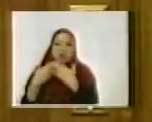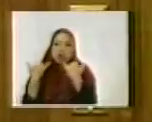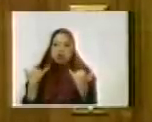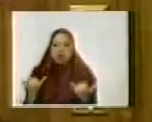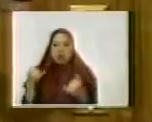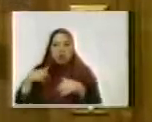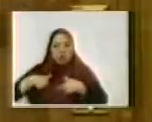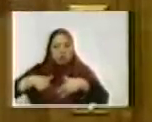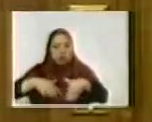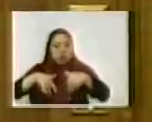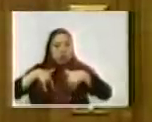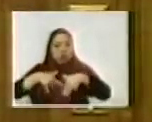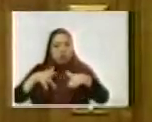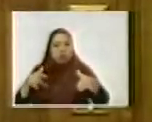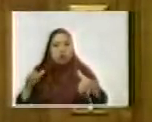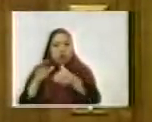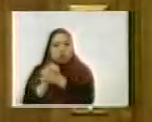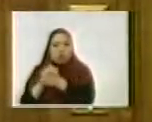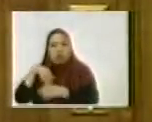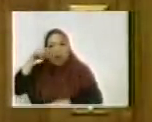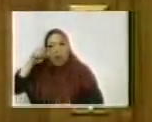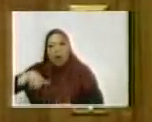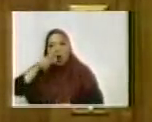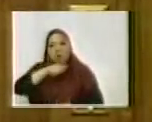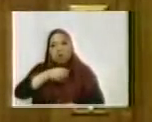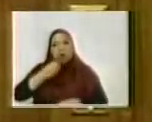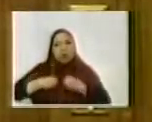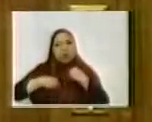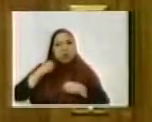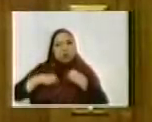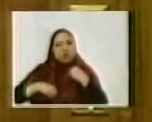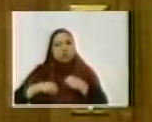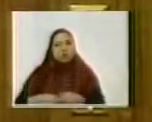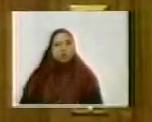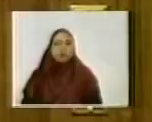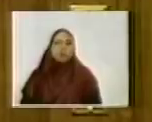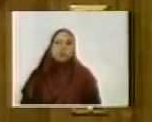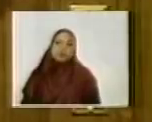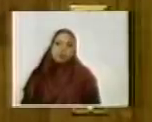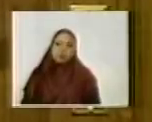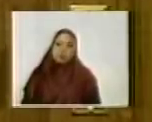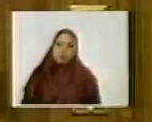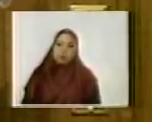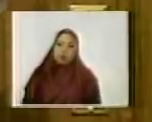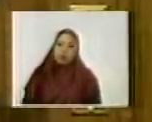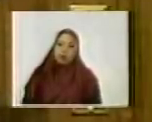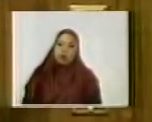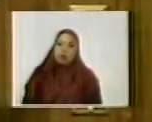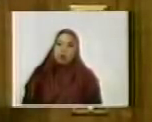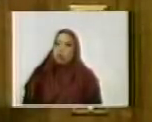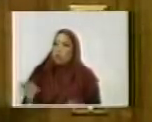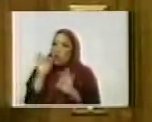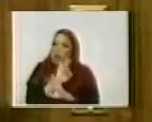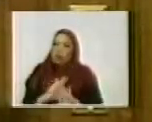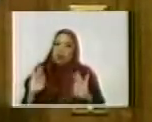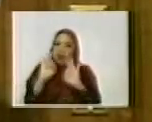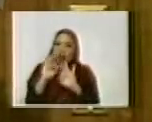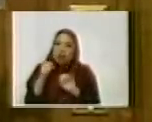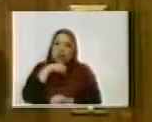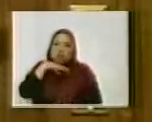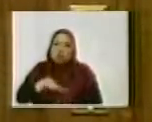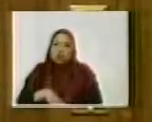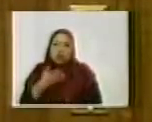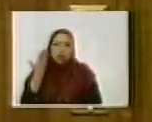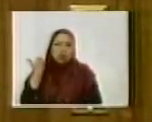marchas y de compañeros de pueblos que se desesperan. Pero no hay nada hacia atrás. Si